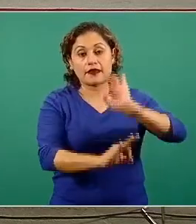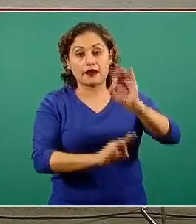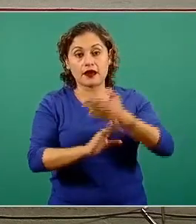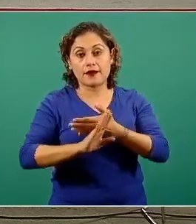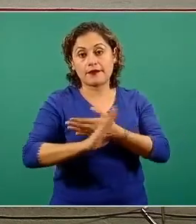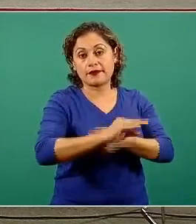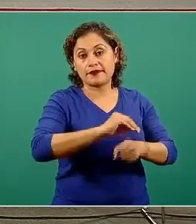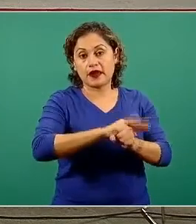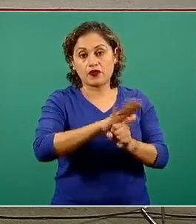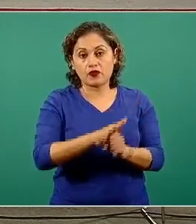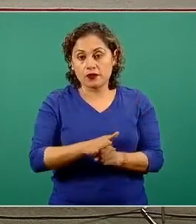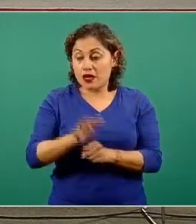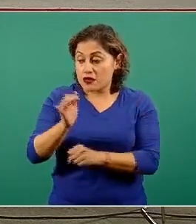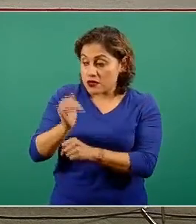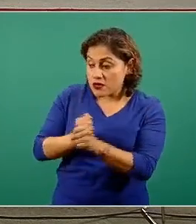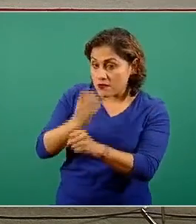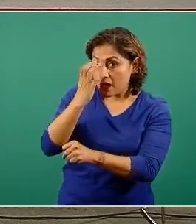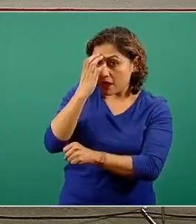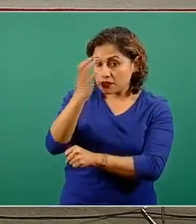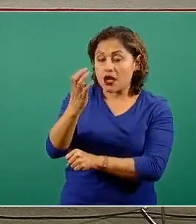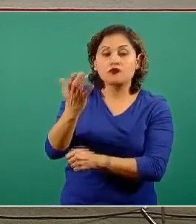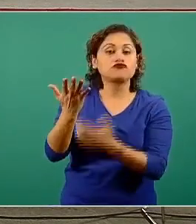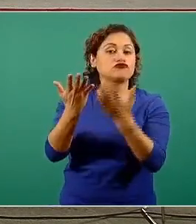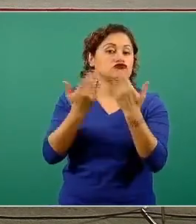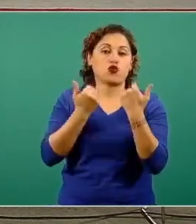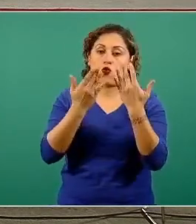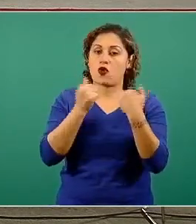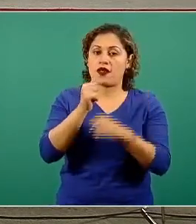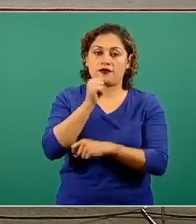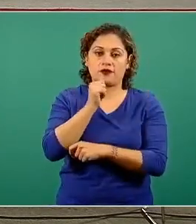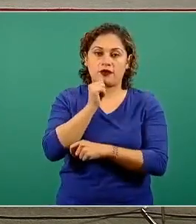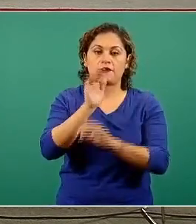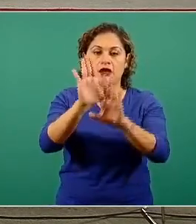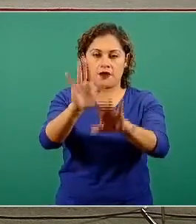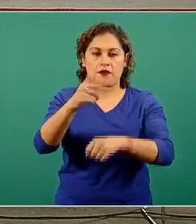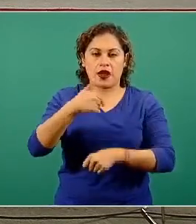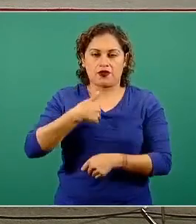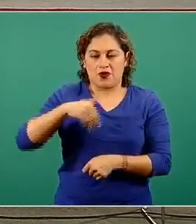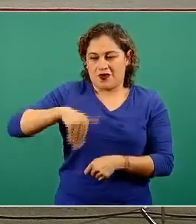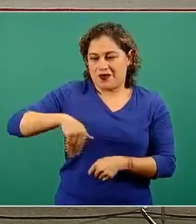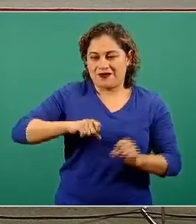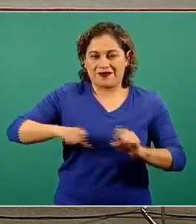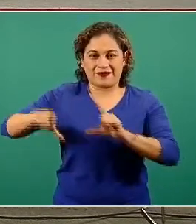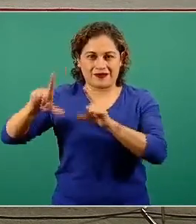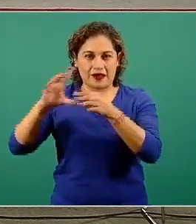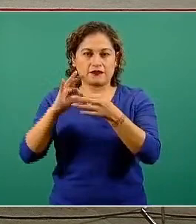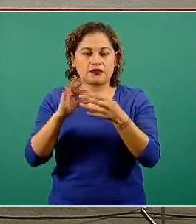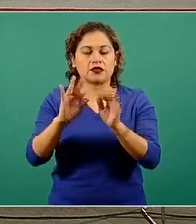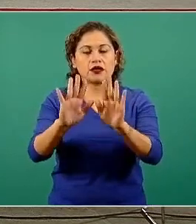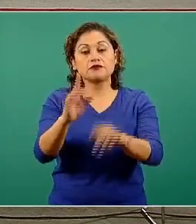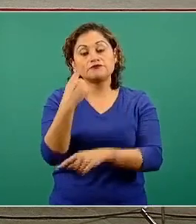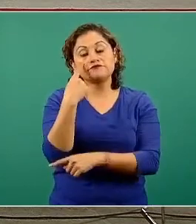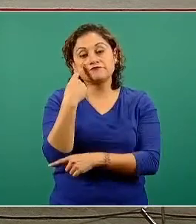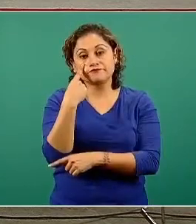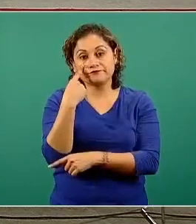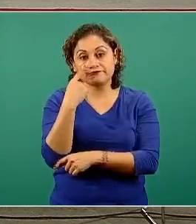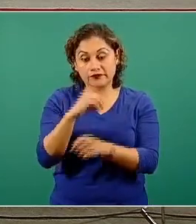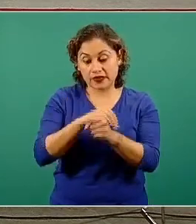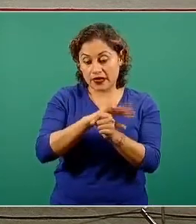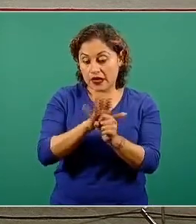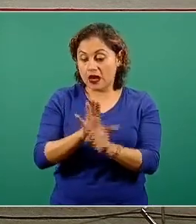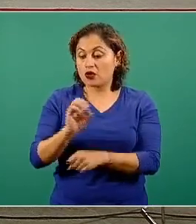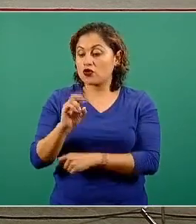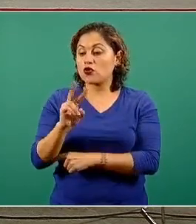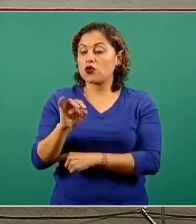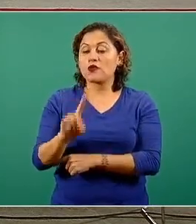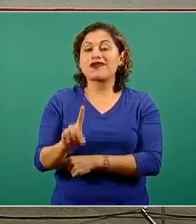COVID-19. Recordemos que, y lo acabamos de mencionar un poco en las primeras diapositivas, COVID-19 en el 80%